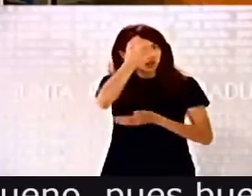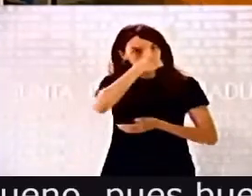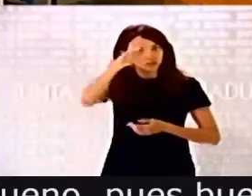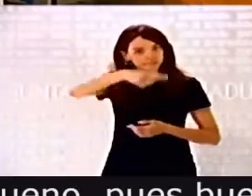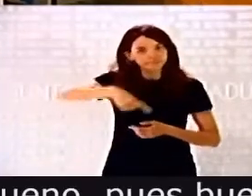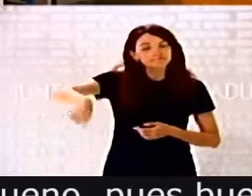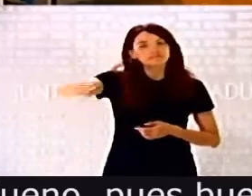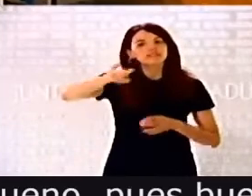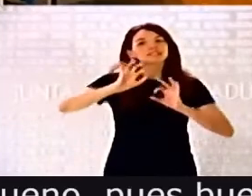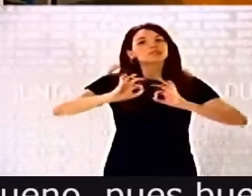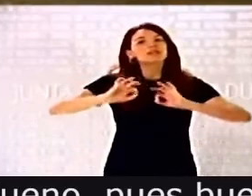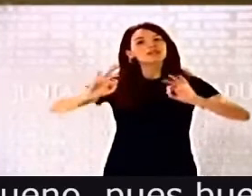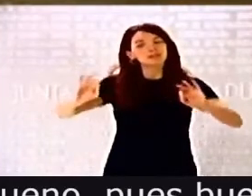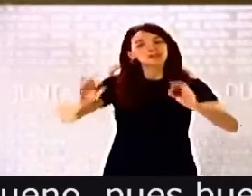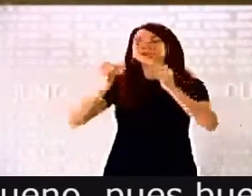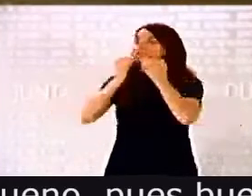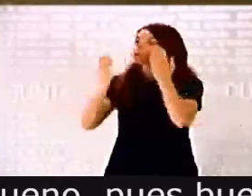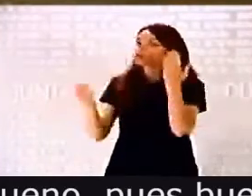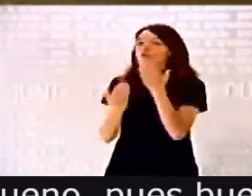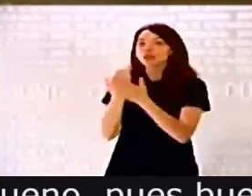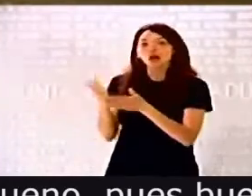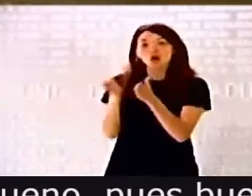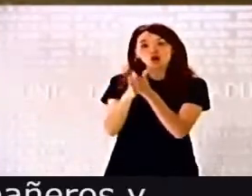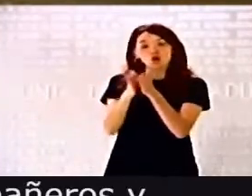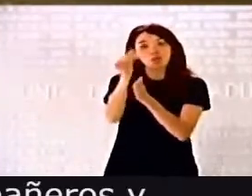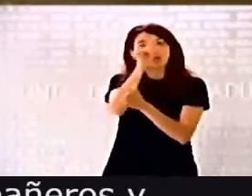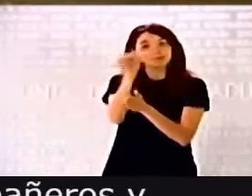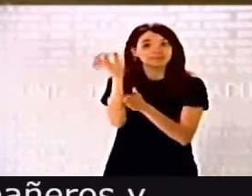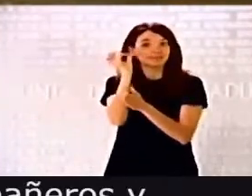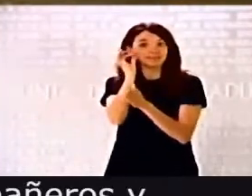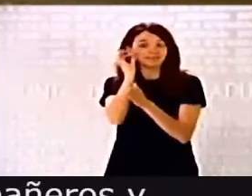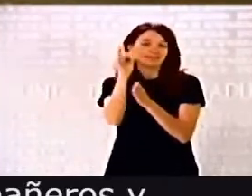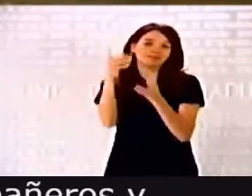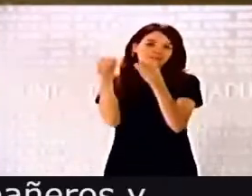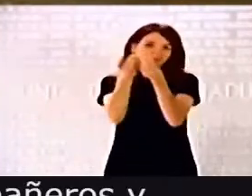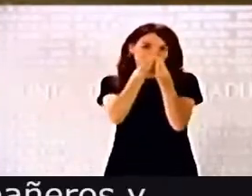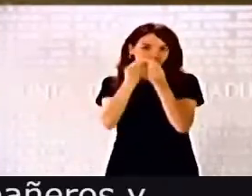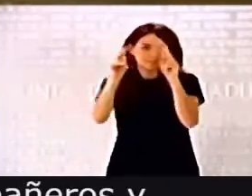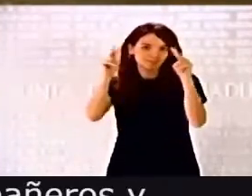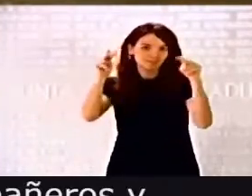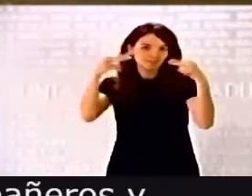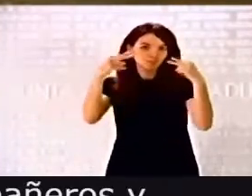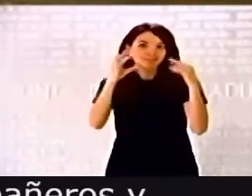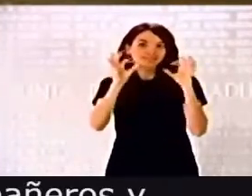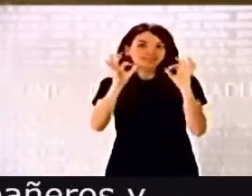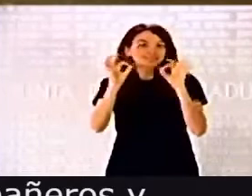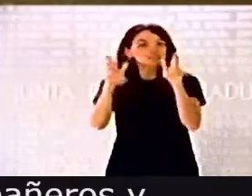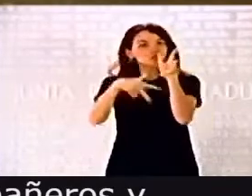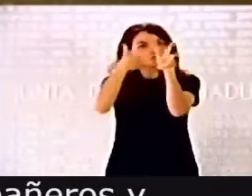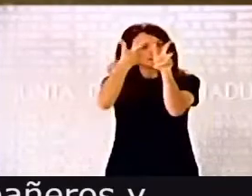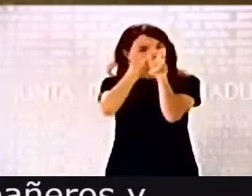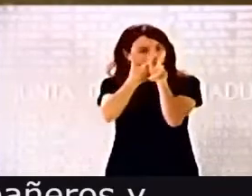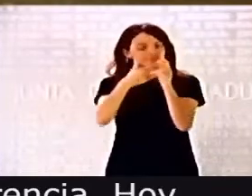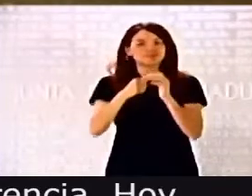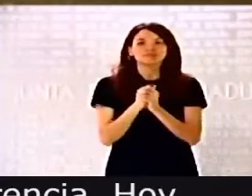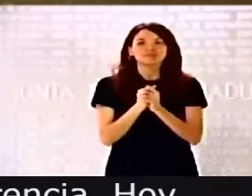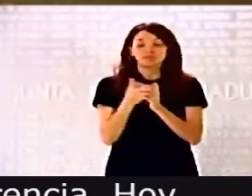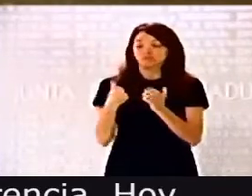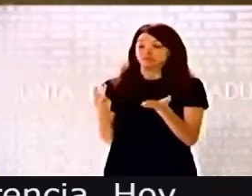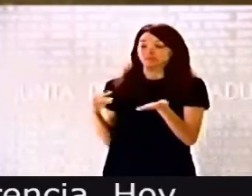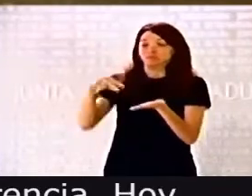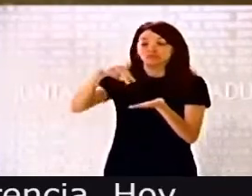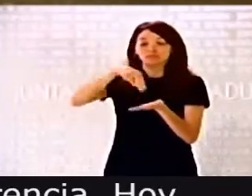especialmente a los compañeros y compañeras que nos acompañan por videoconferencia. Hoy comparezco para contaros